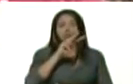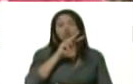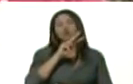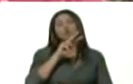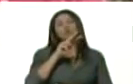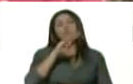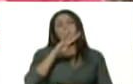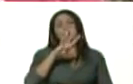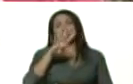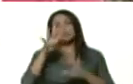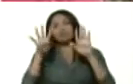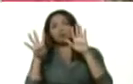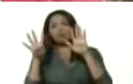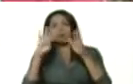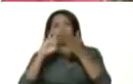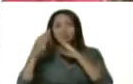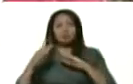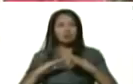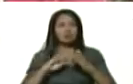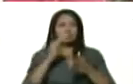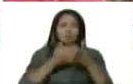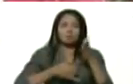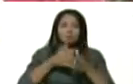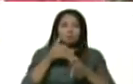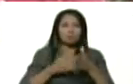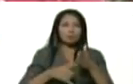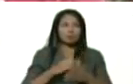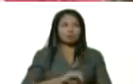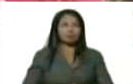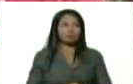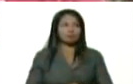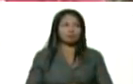48.249 comunidades registradas y tenemos